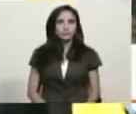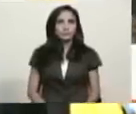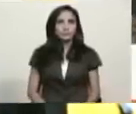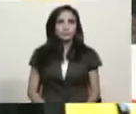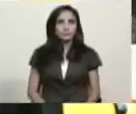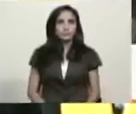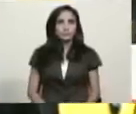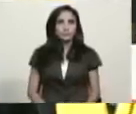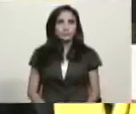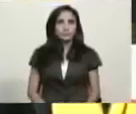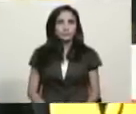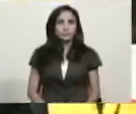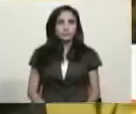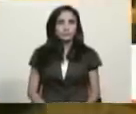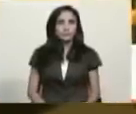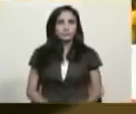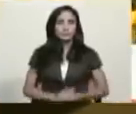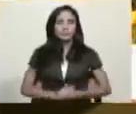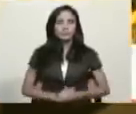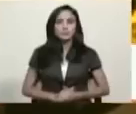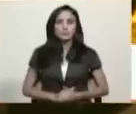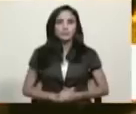Ahorita tenemos en clases